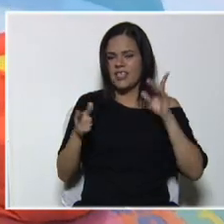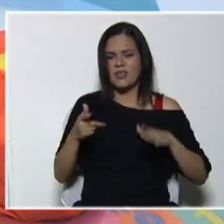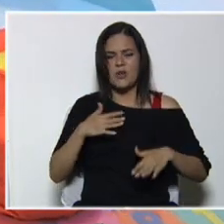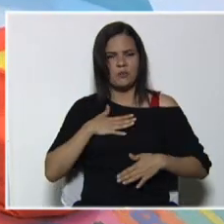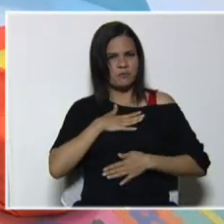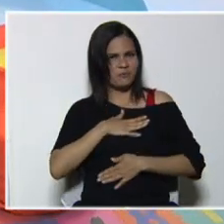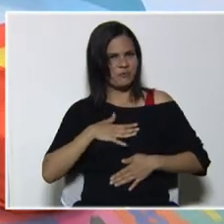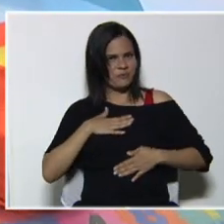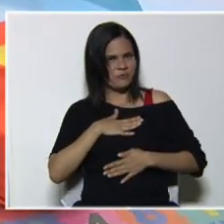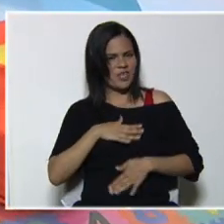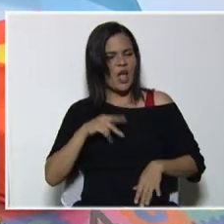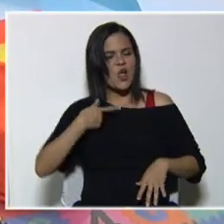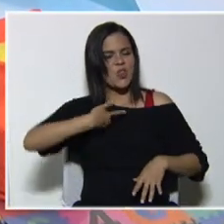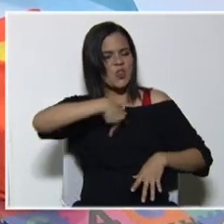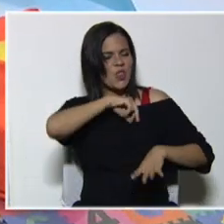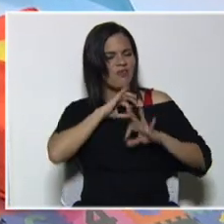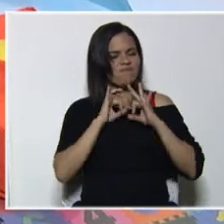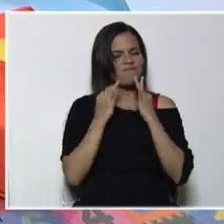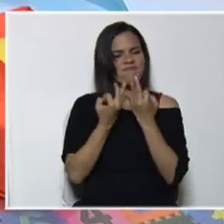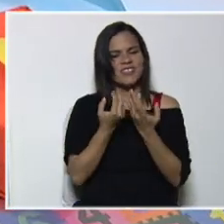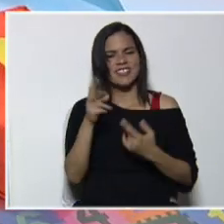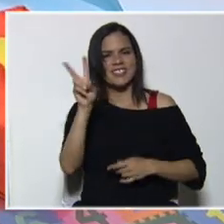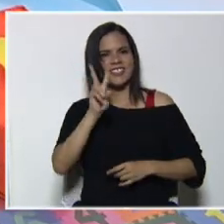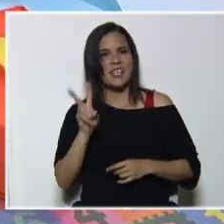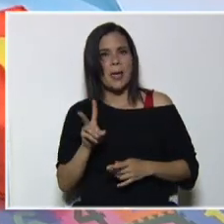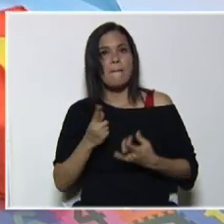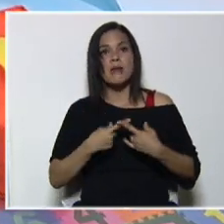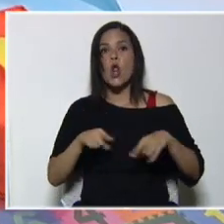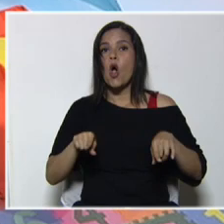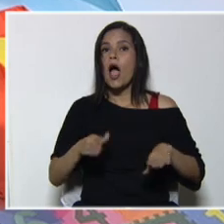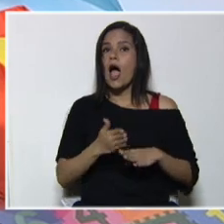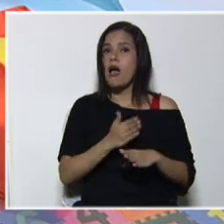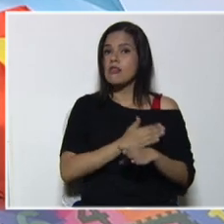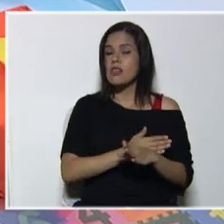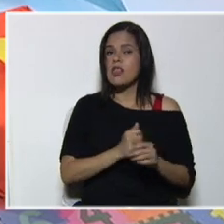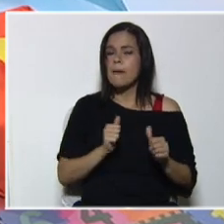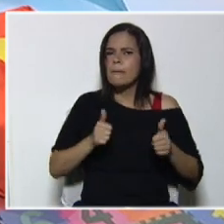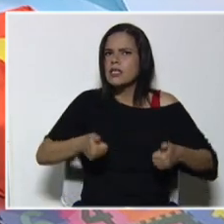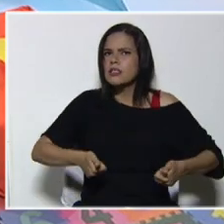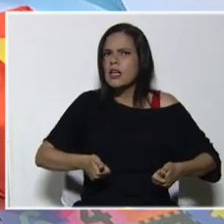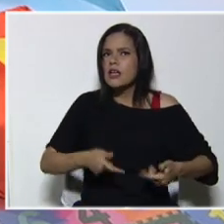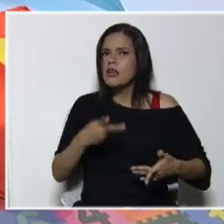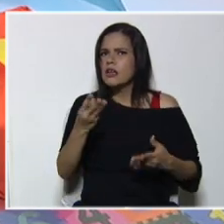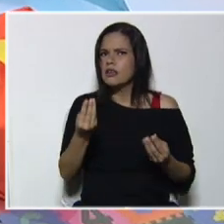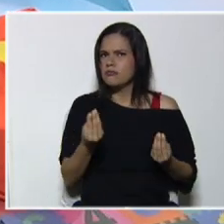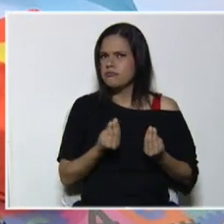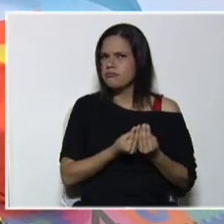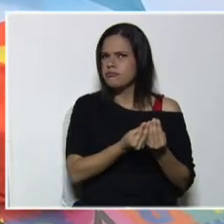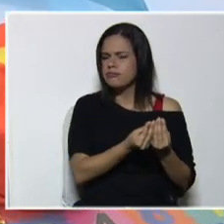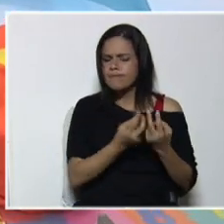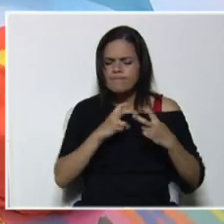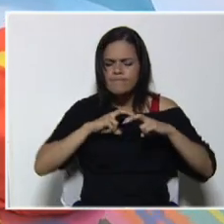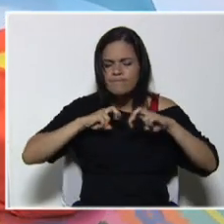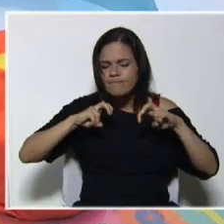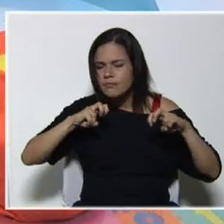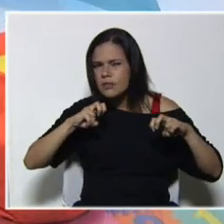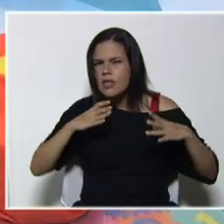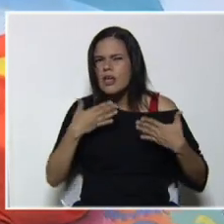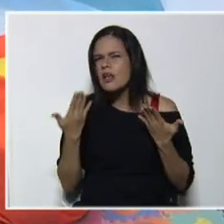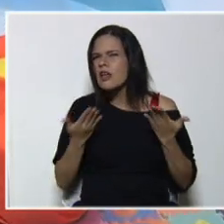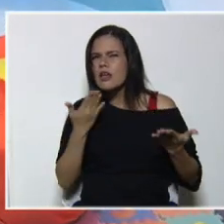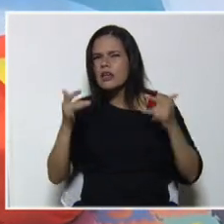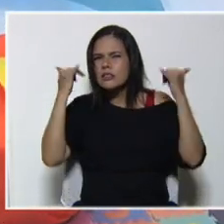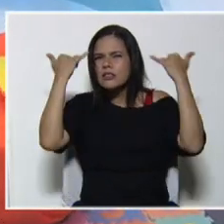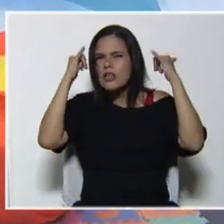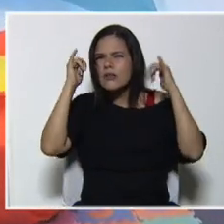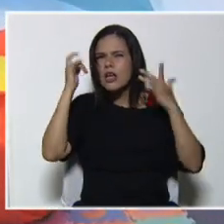disfruta nuestra familia venezolana. Pero antes de empezar, ¿qué les parece si me acompañan a investigar qué se celebra,